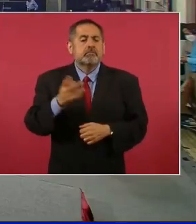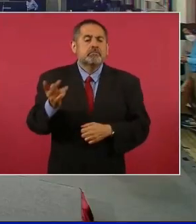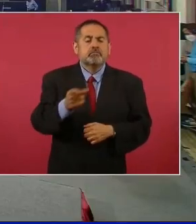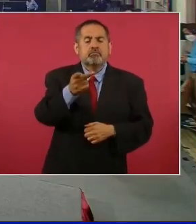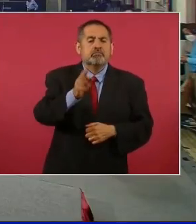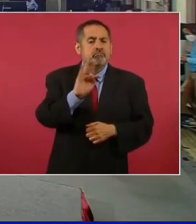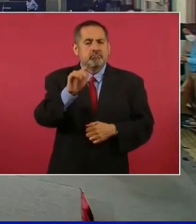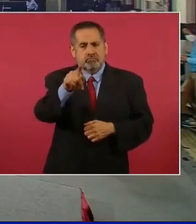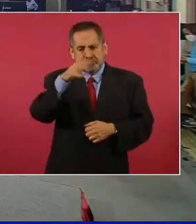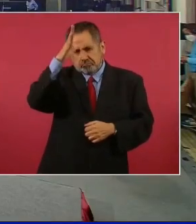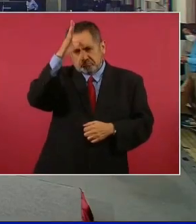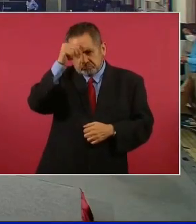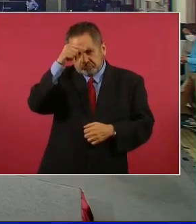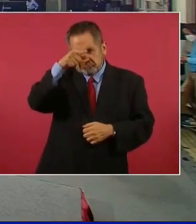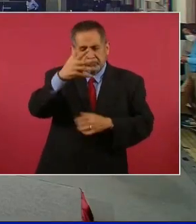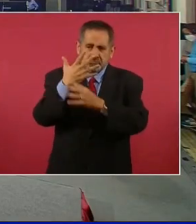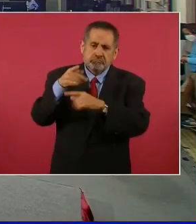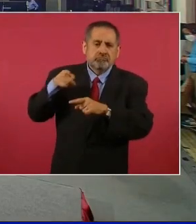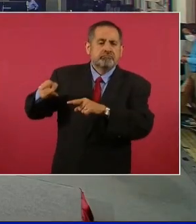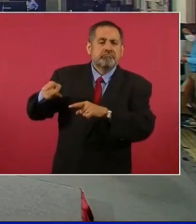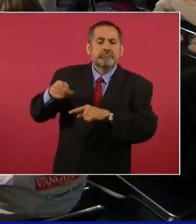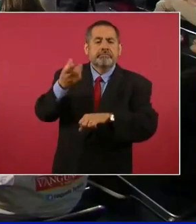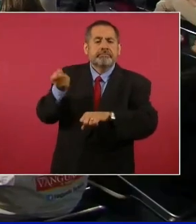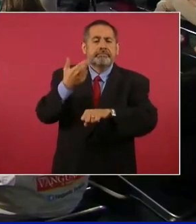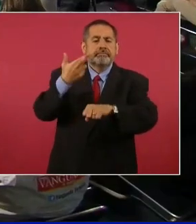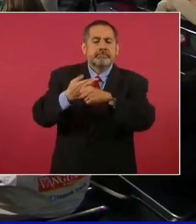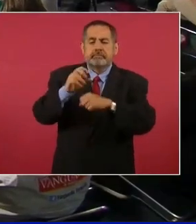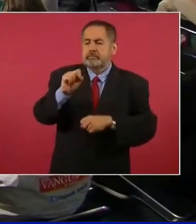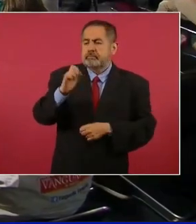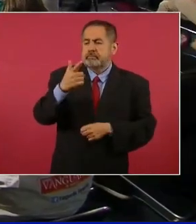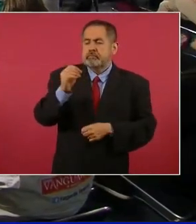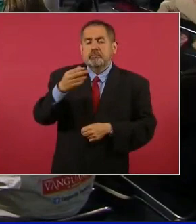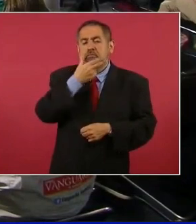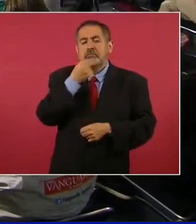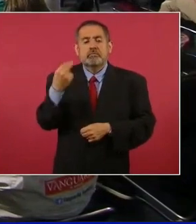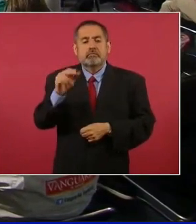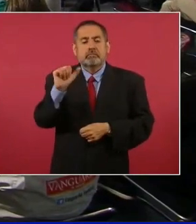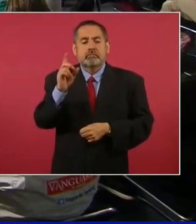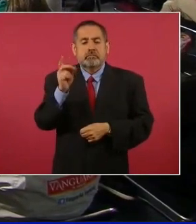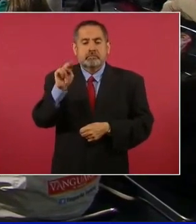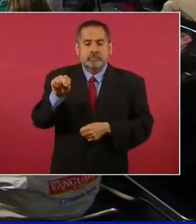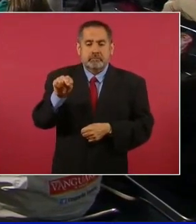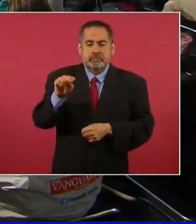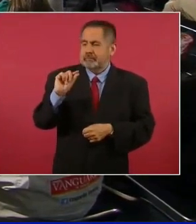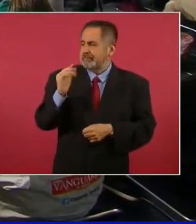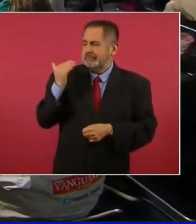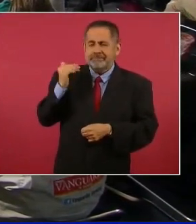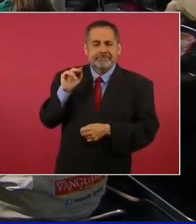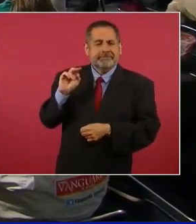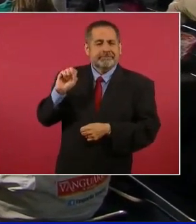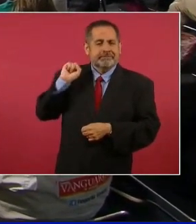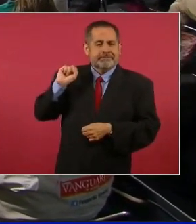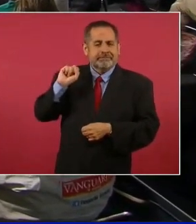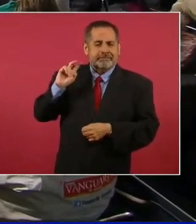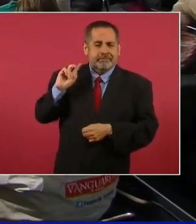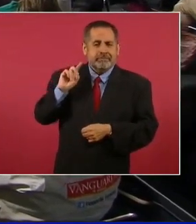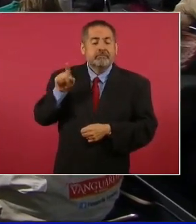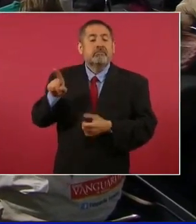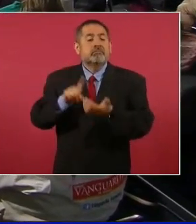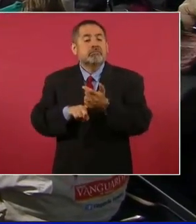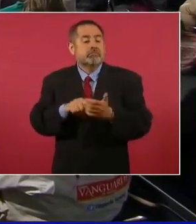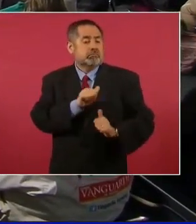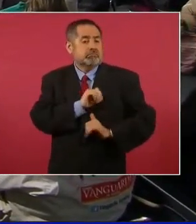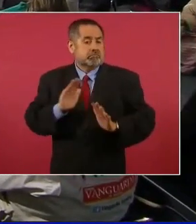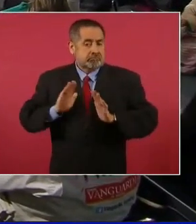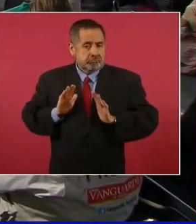Preguntarle si usted está de acuerdo con las declaraciones que hizo el secretario de Gobernación, Adán Augusto López, este fin de semana, acerca de que un militar